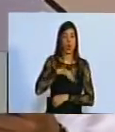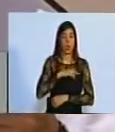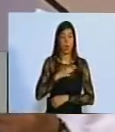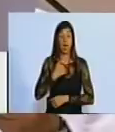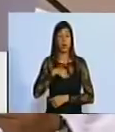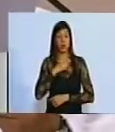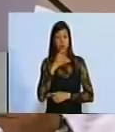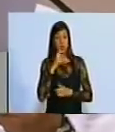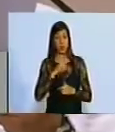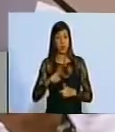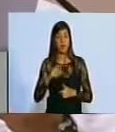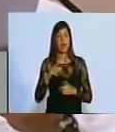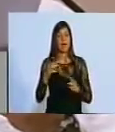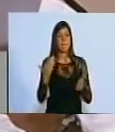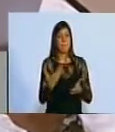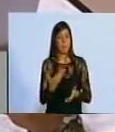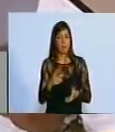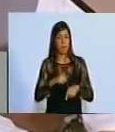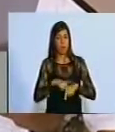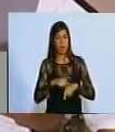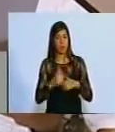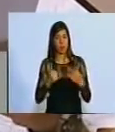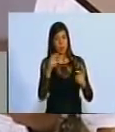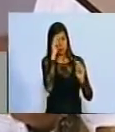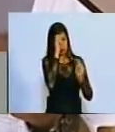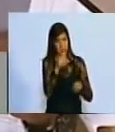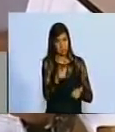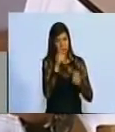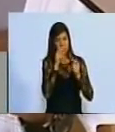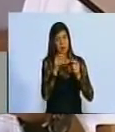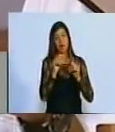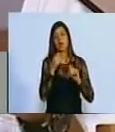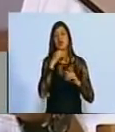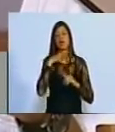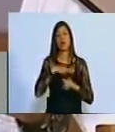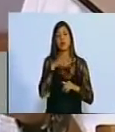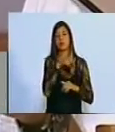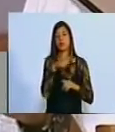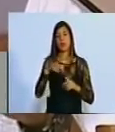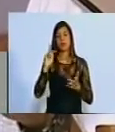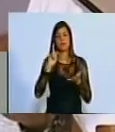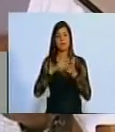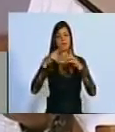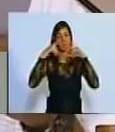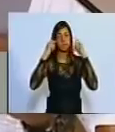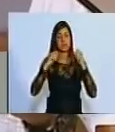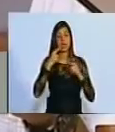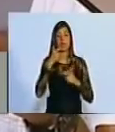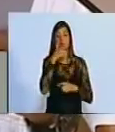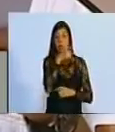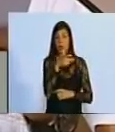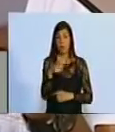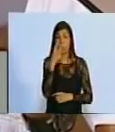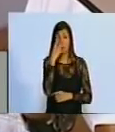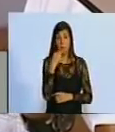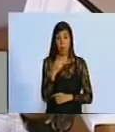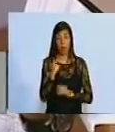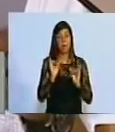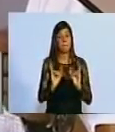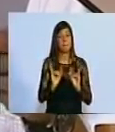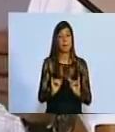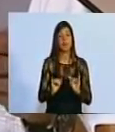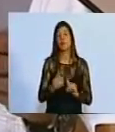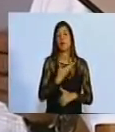debemos reivindicar, así como lo hizo una gran cantidad de historiadores militantes, la causa de los pueblos. Así lo hizo